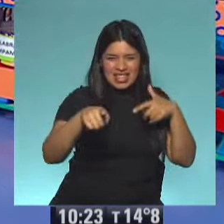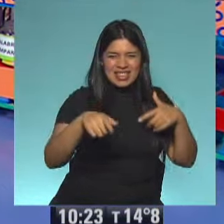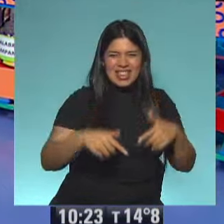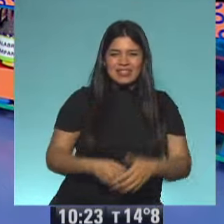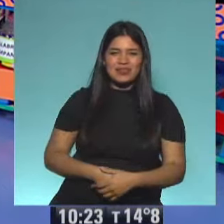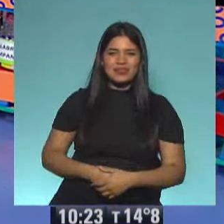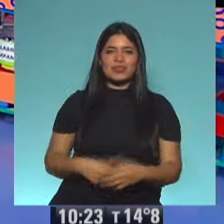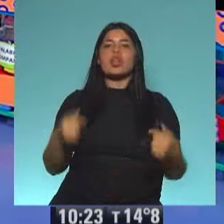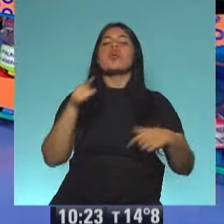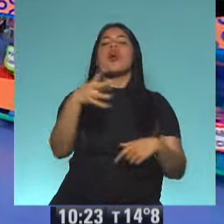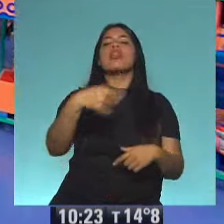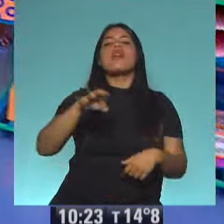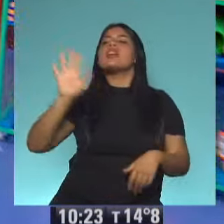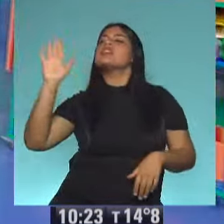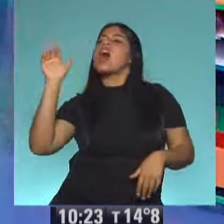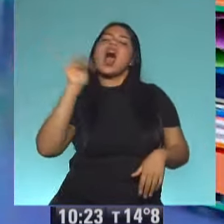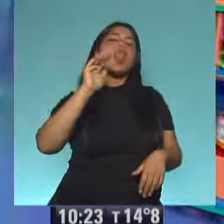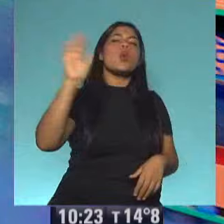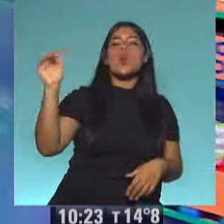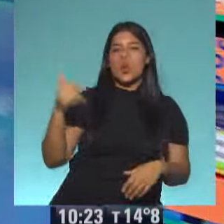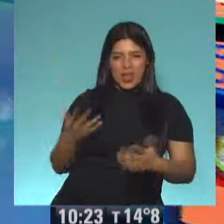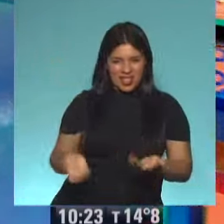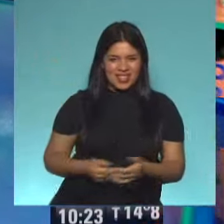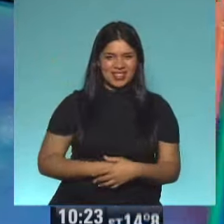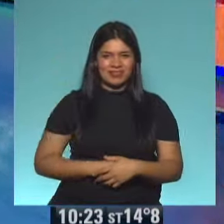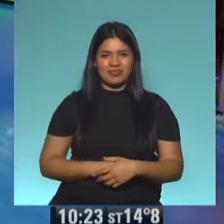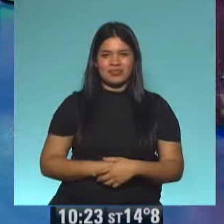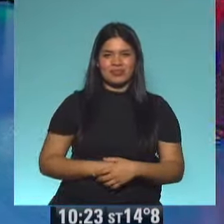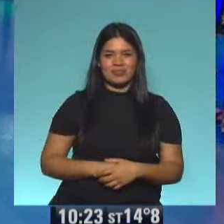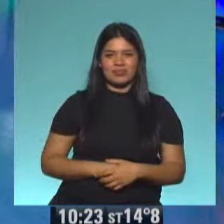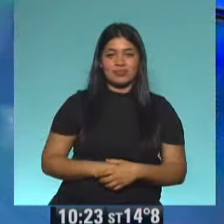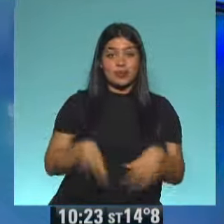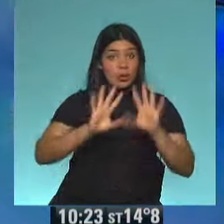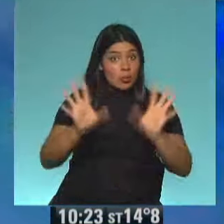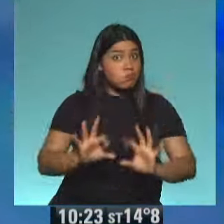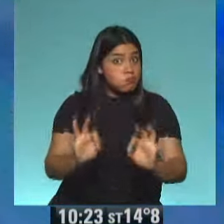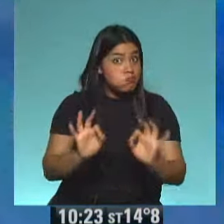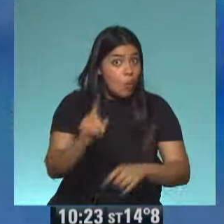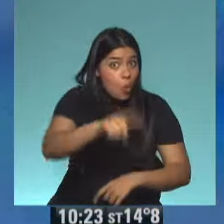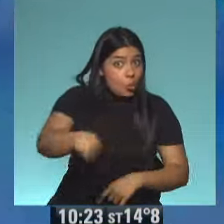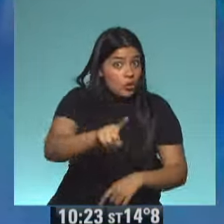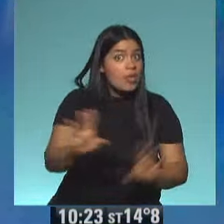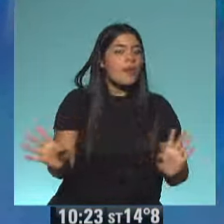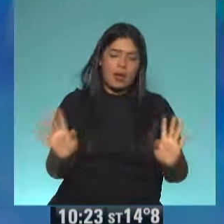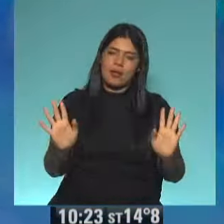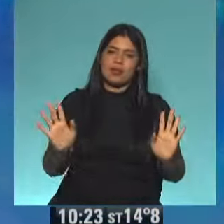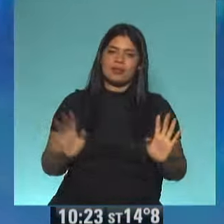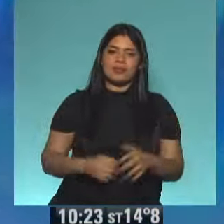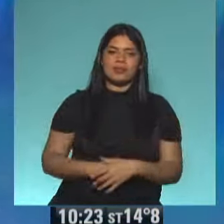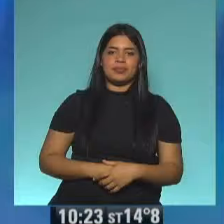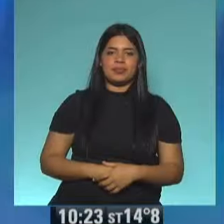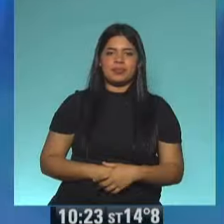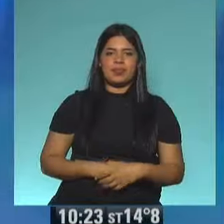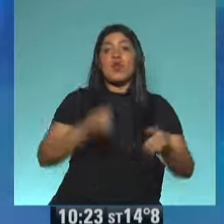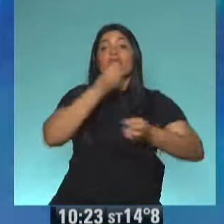Hoy saludamos. Ahí foto de la foto. Vamos saludando en la carroza. ¿Se prepararon? Estuvieron un tiempito. Te pongo flores.